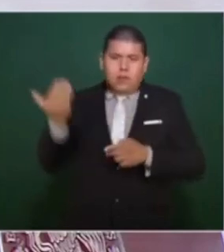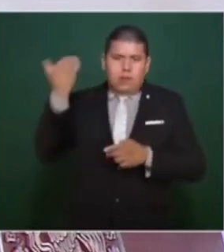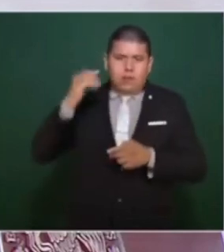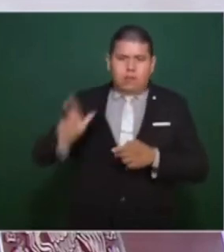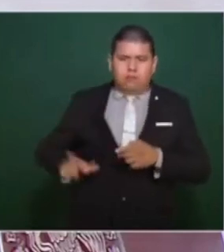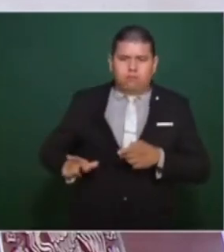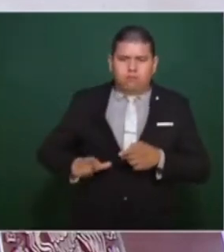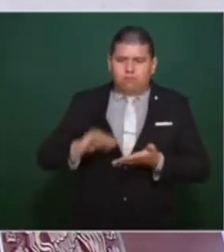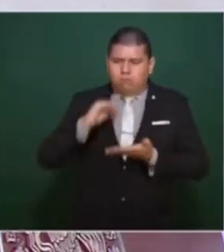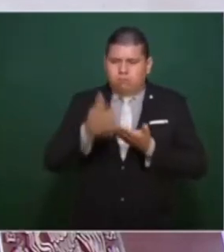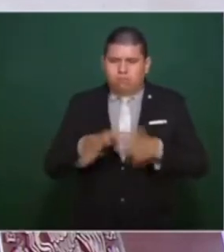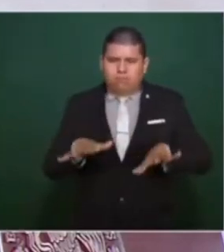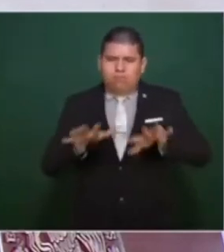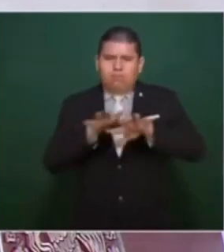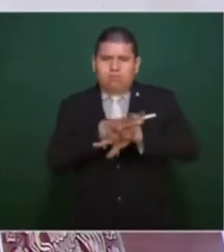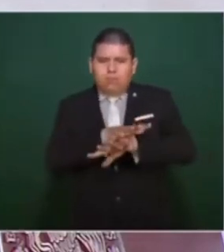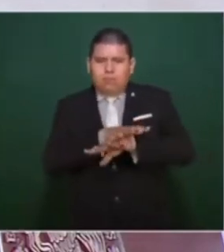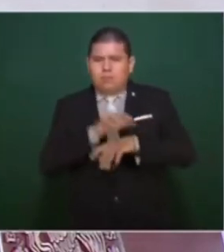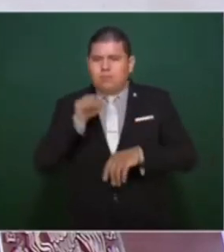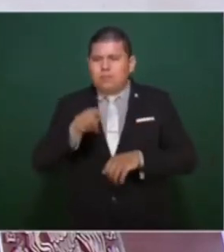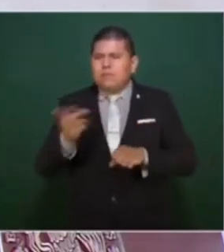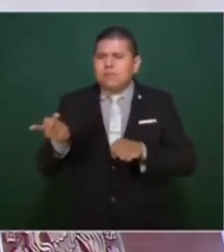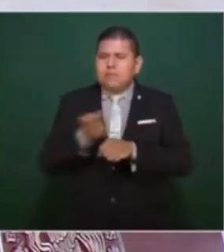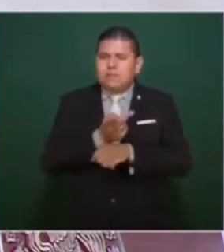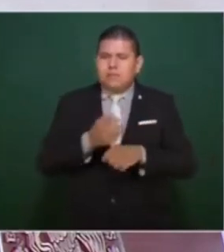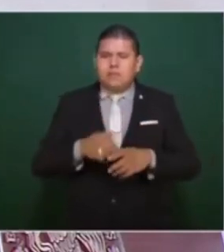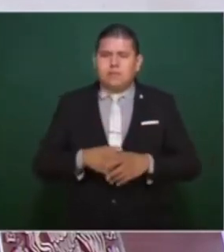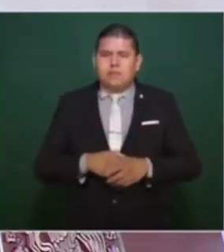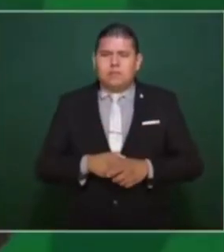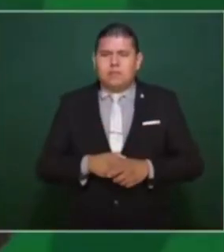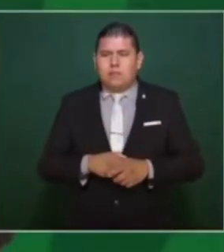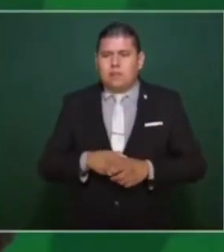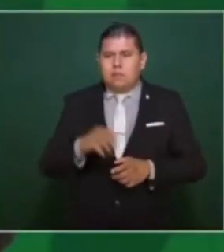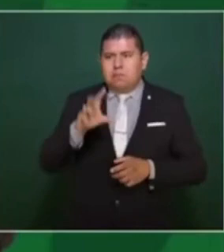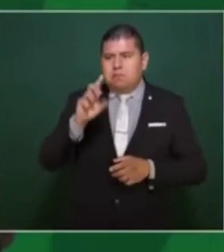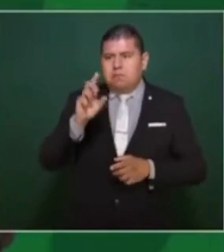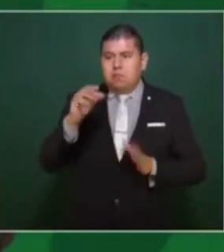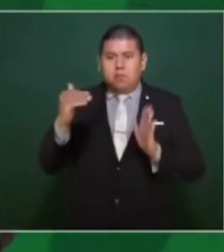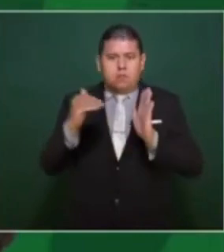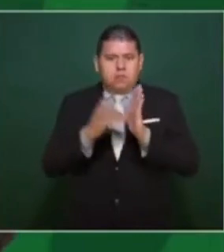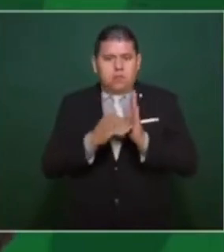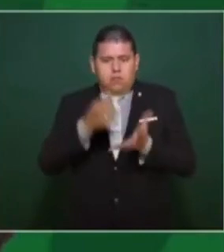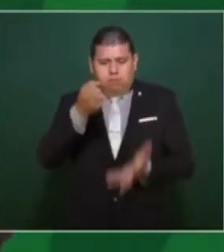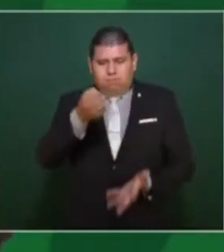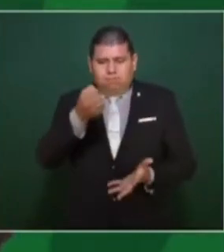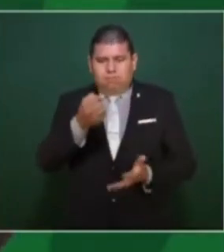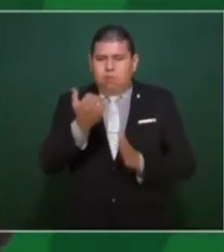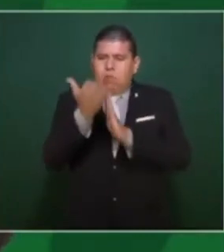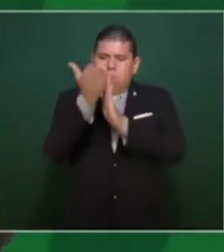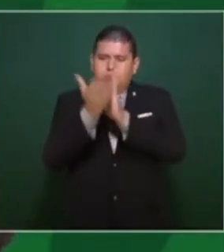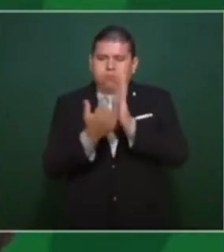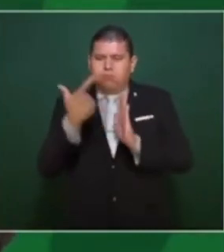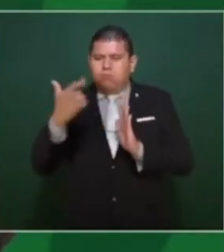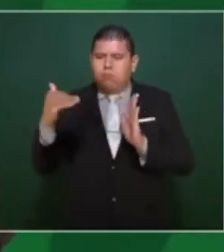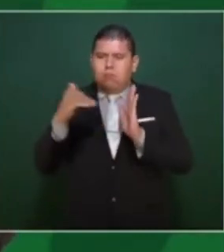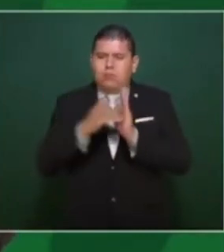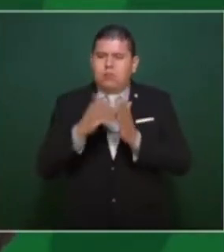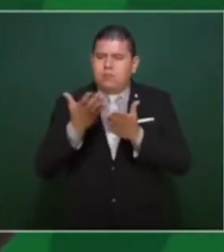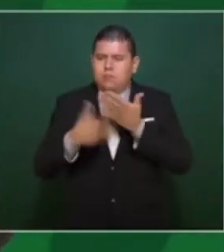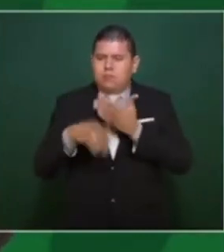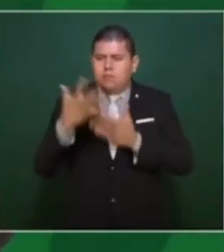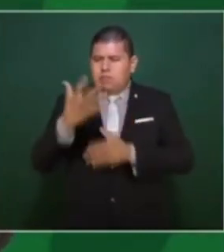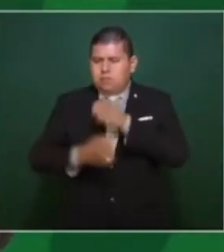pasada se bajó de una cantidad de alrededor de 30,000 pesos a 7,000 pesos y por 5